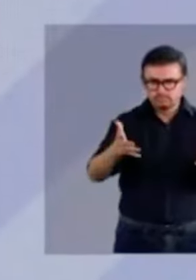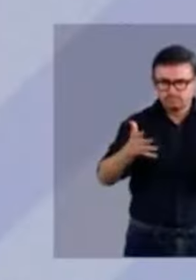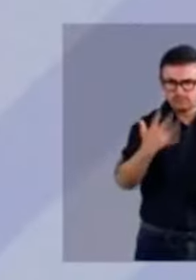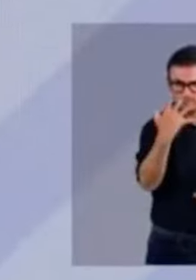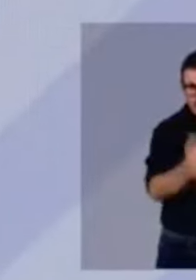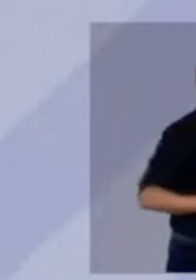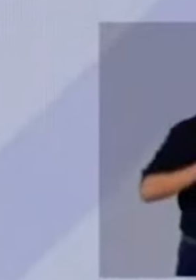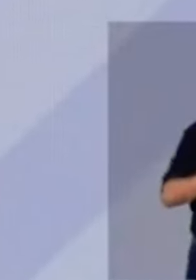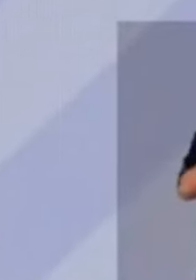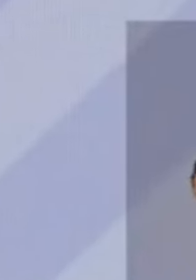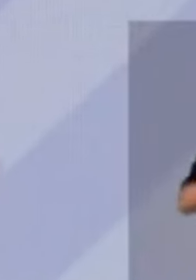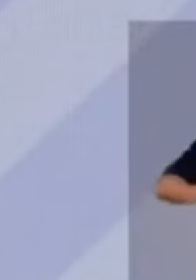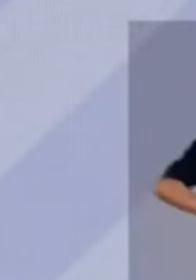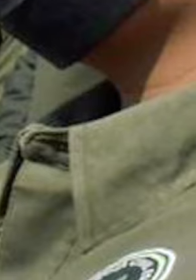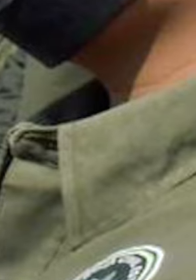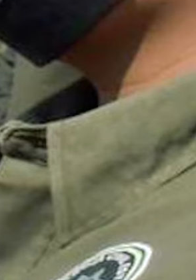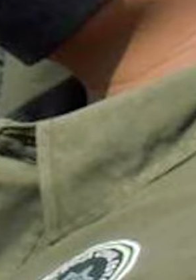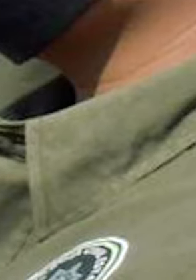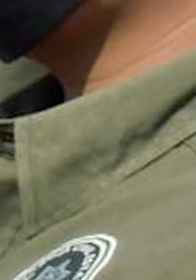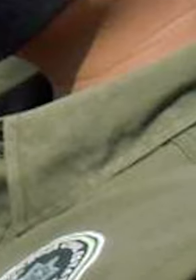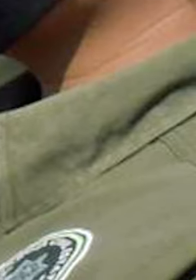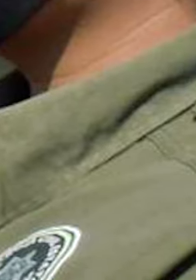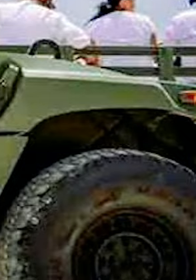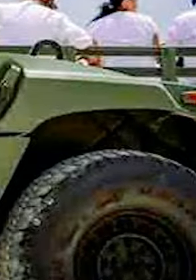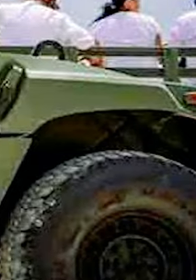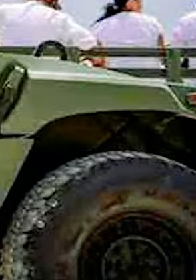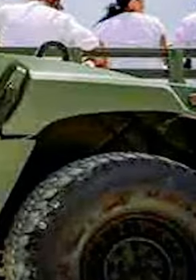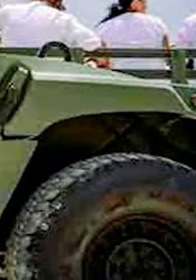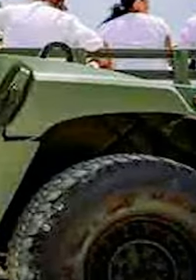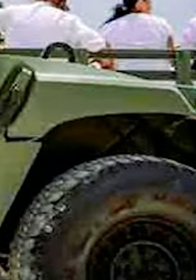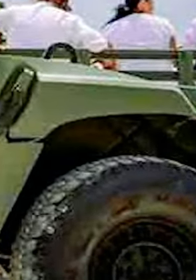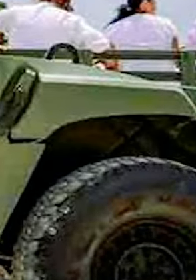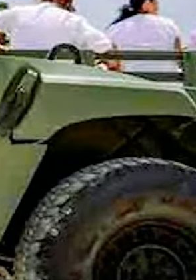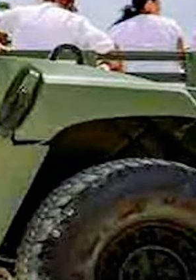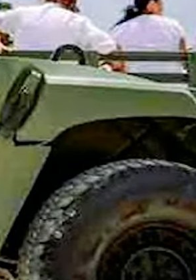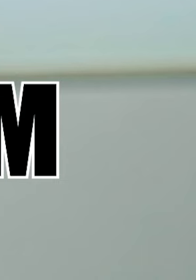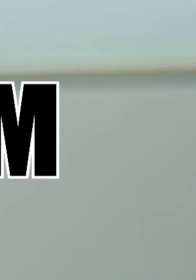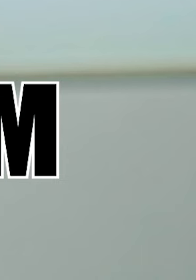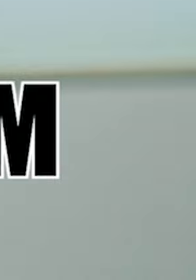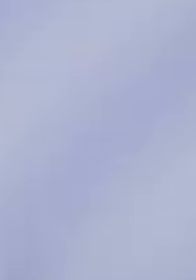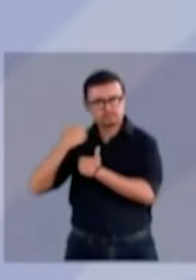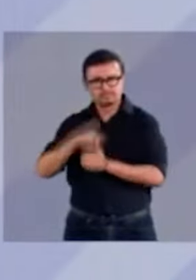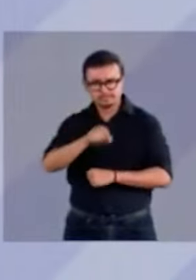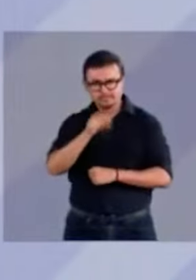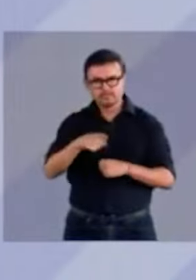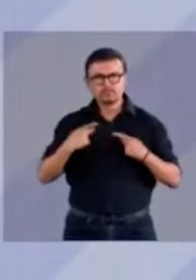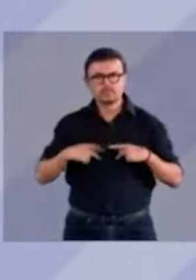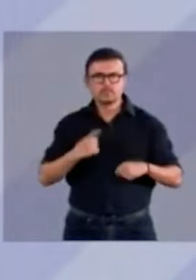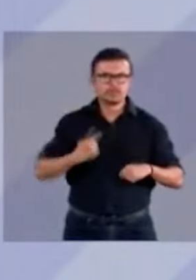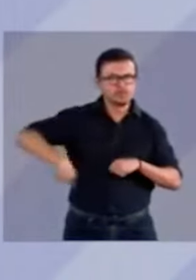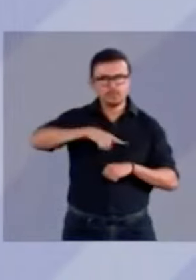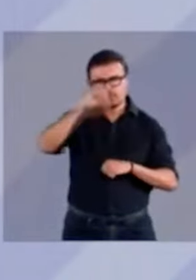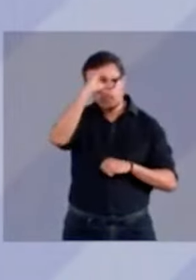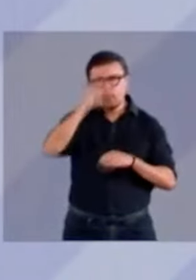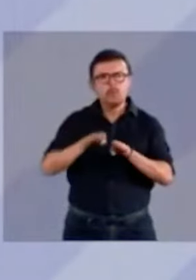administración actual por su fracaso en seguridad Prometiendo una Guardia Nacional Civil Regresar a los militares a sus tareas de militares No dio datos de cómo la